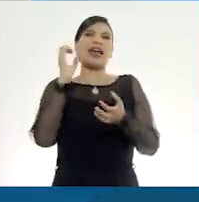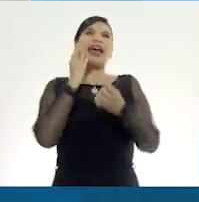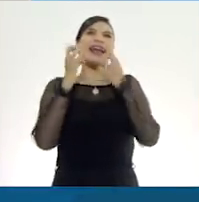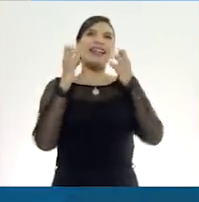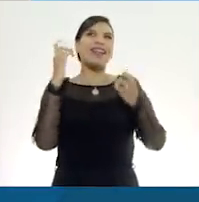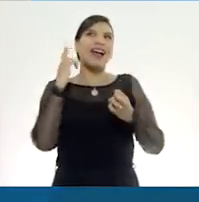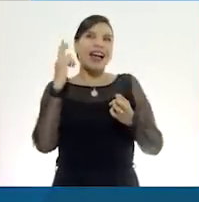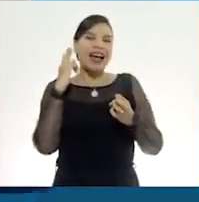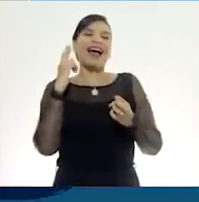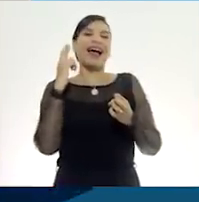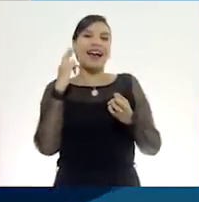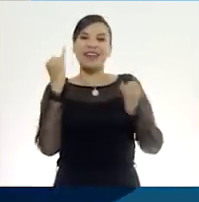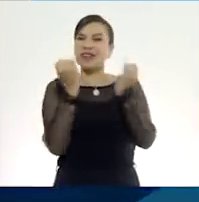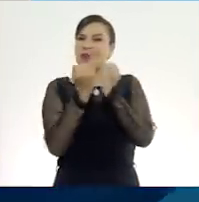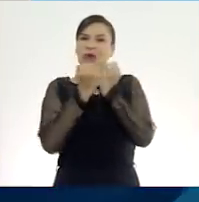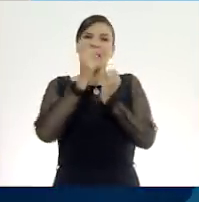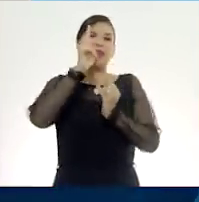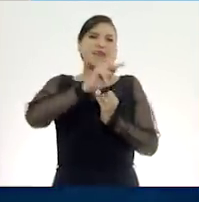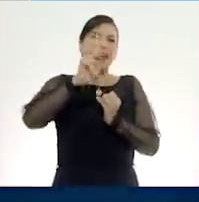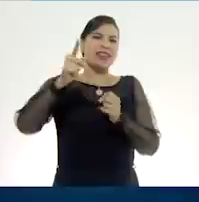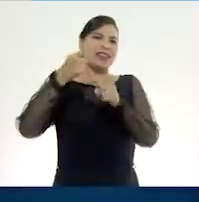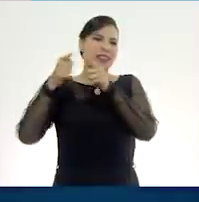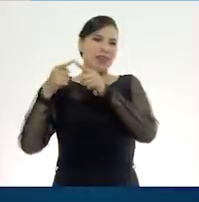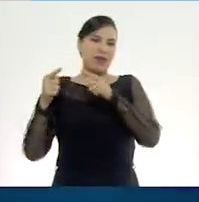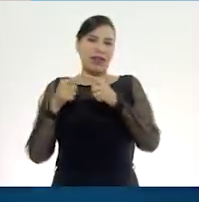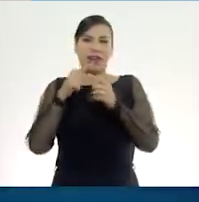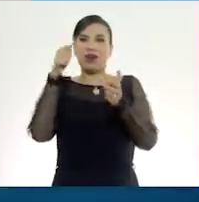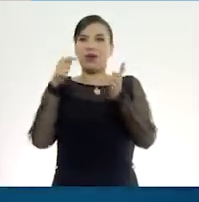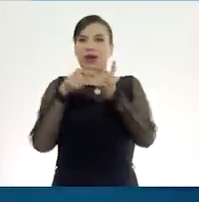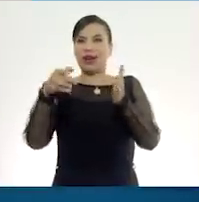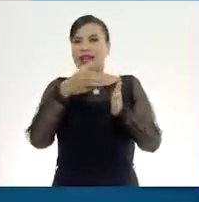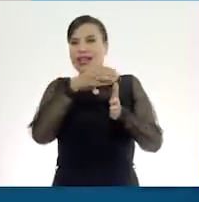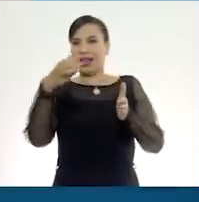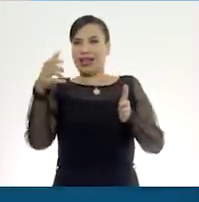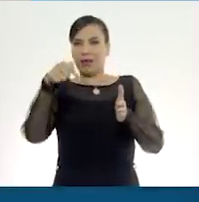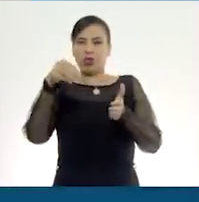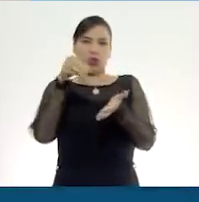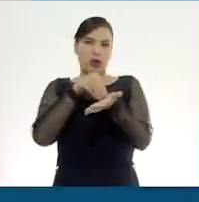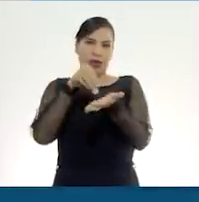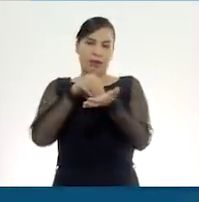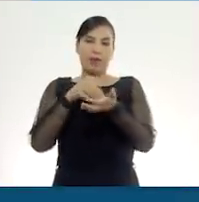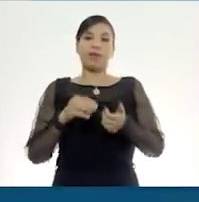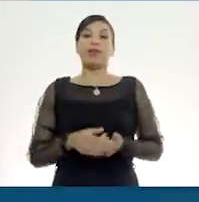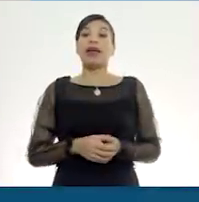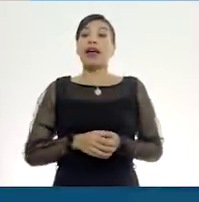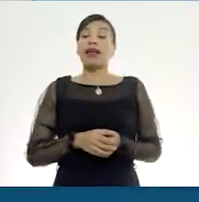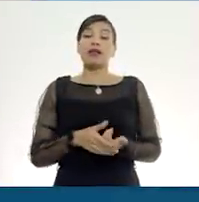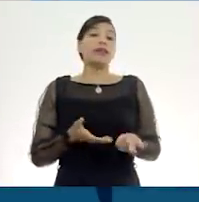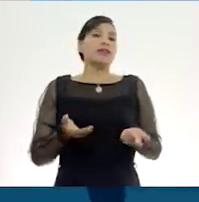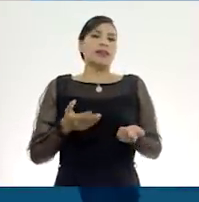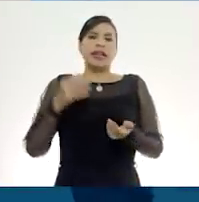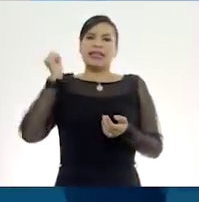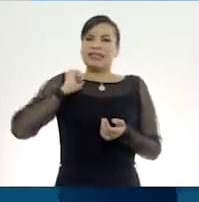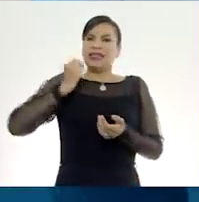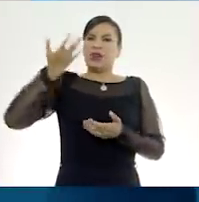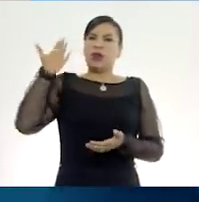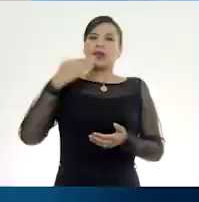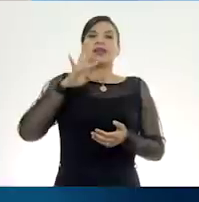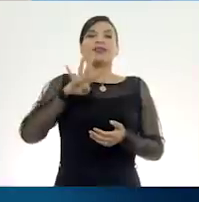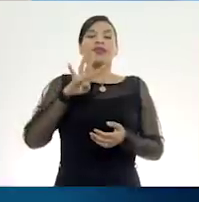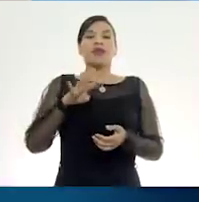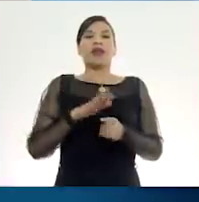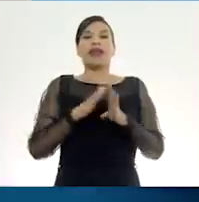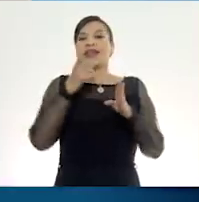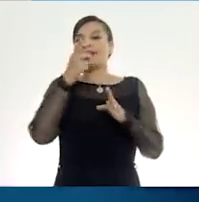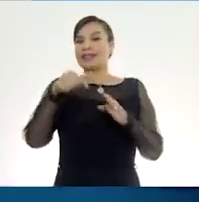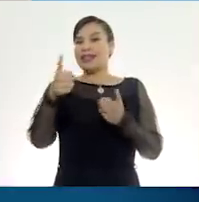que también suceden en muchas partes del campo mexicano todavía. A pesar de que en el siglo XIX, como